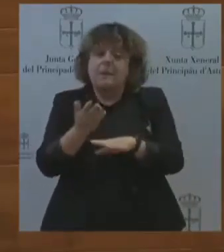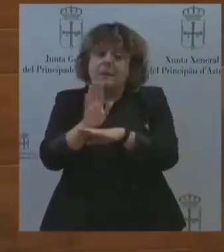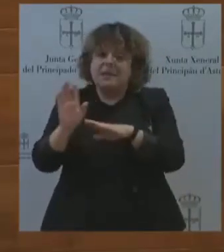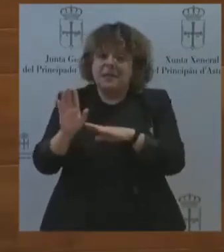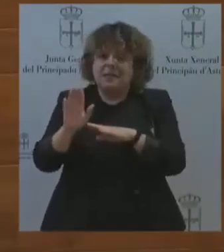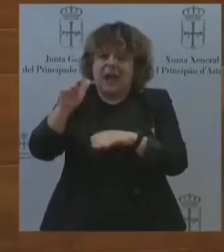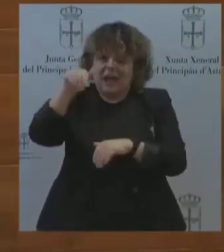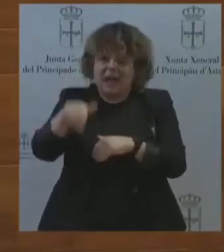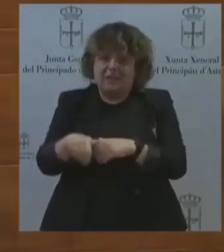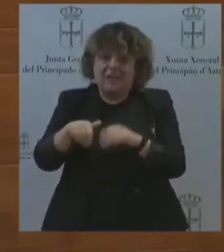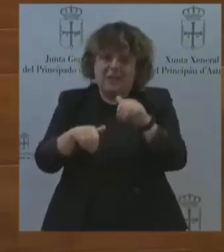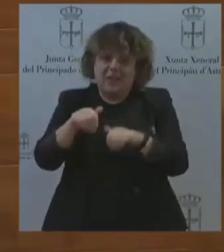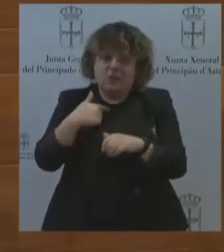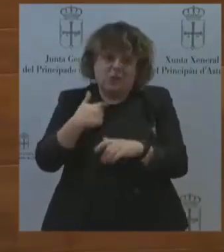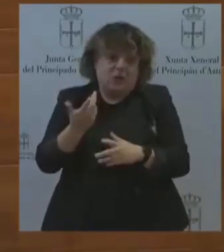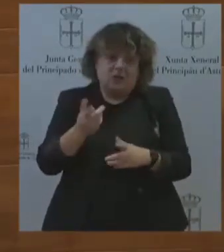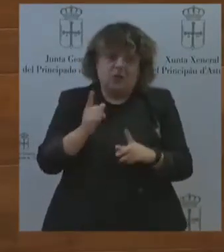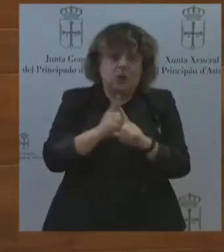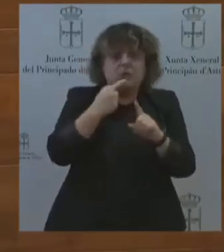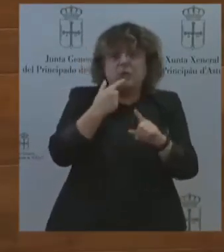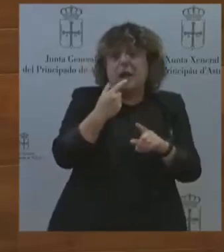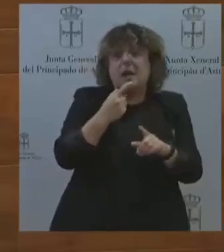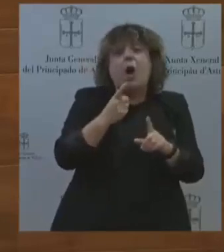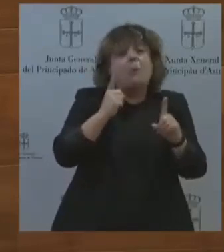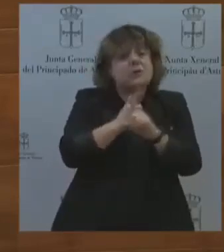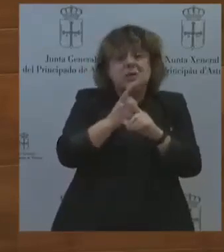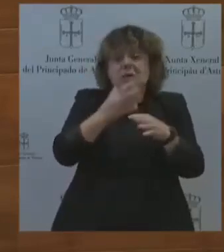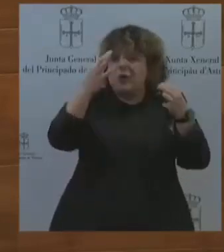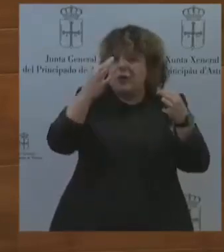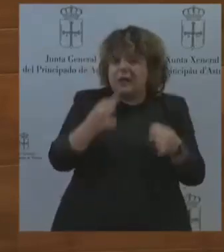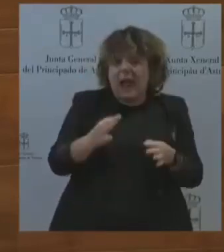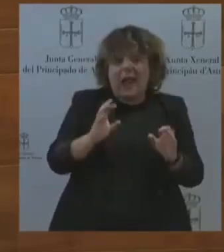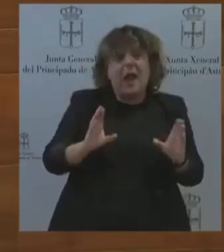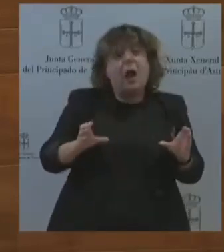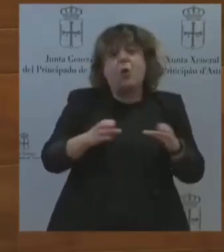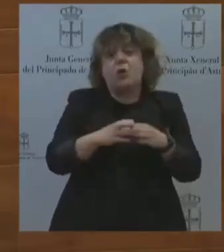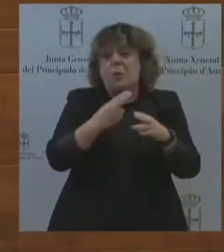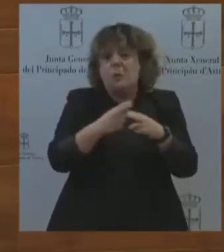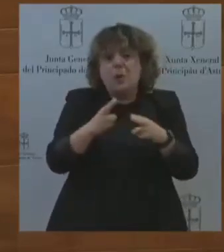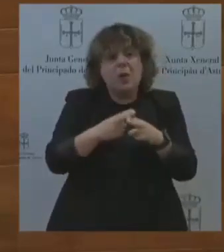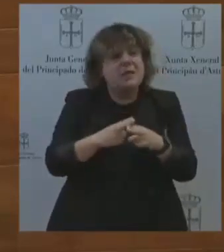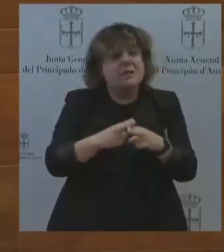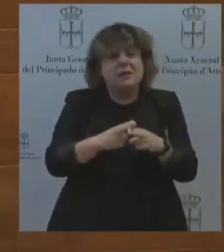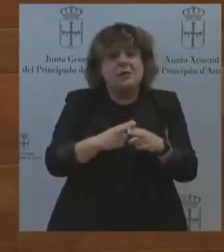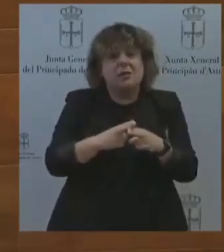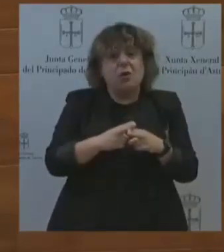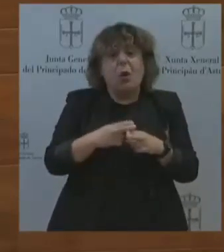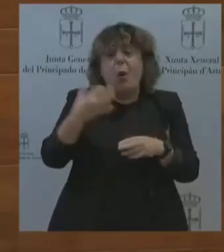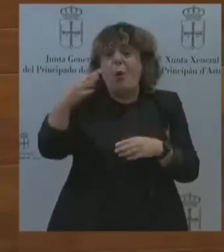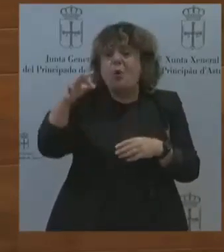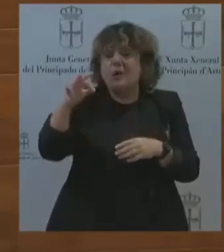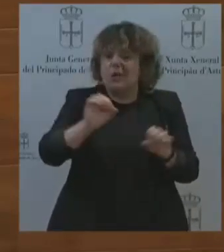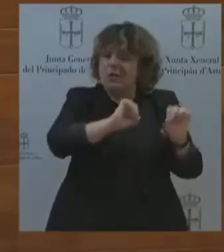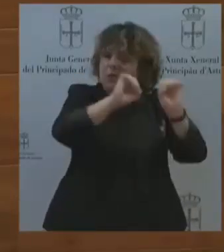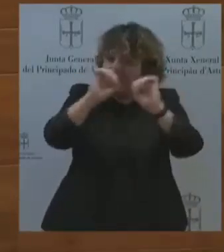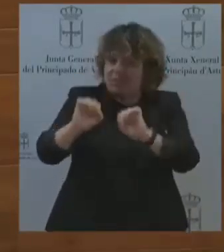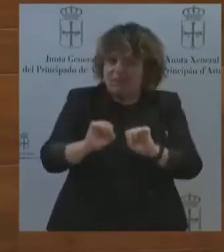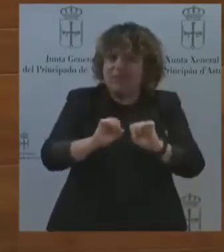oposición real y el único partido que defiende lo que de verdad importa a los asturianos y a los españoles es Vox.